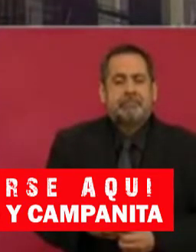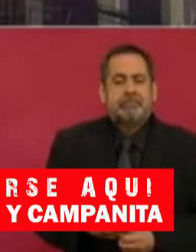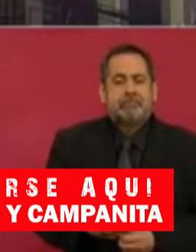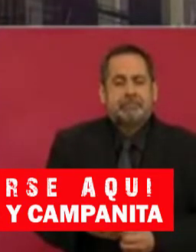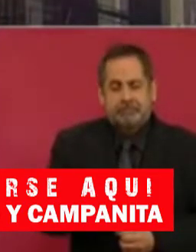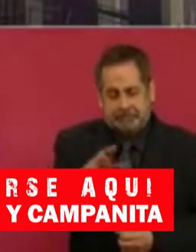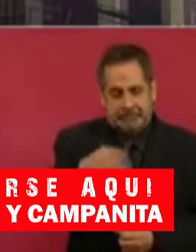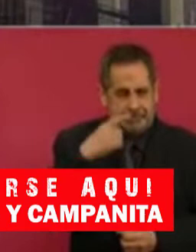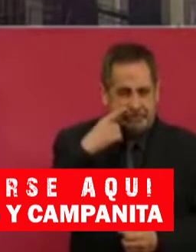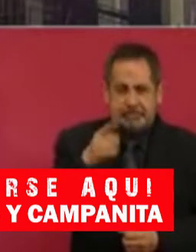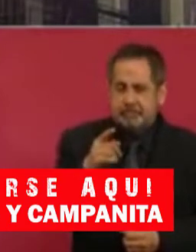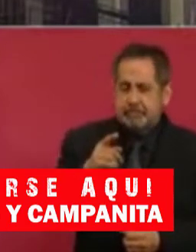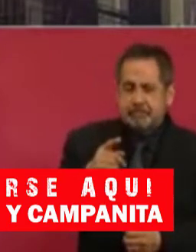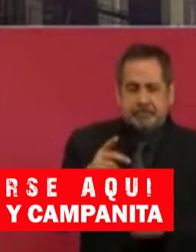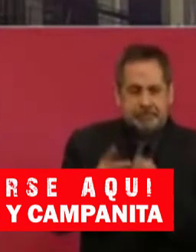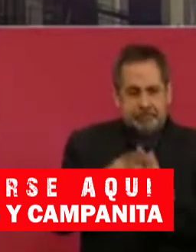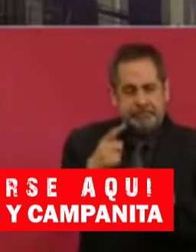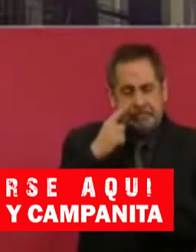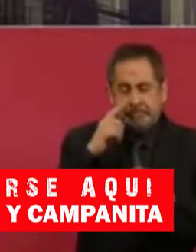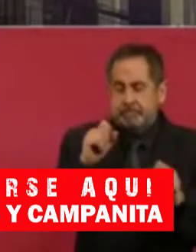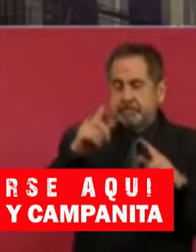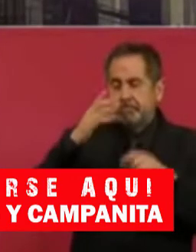A ver, vamos a refrescar